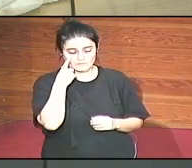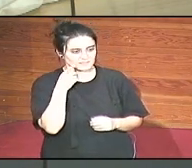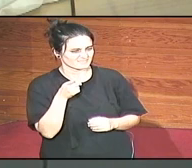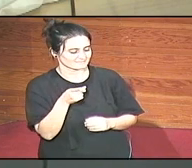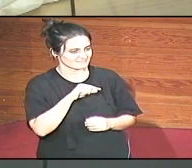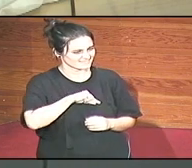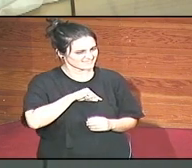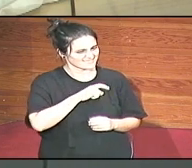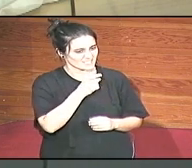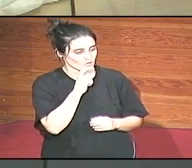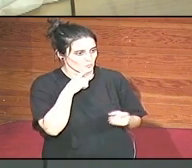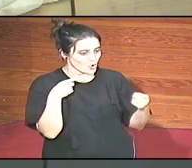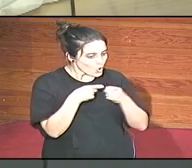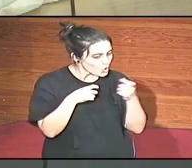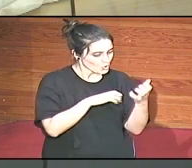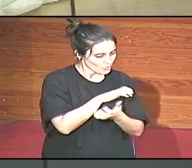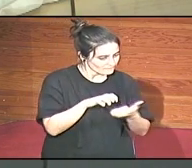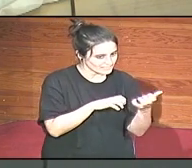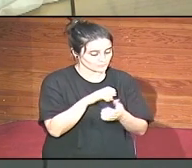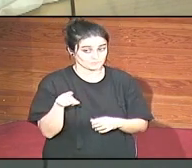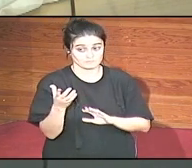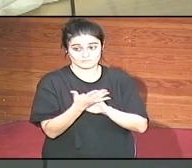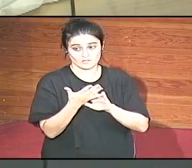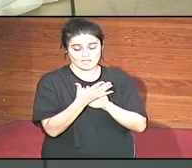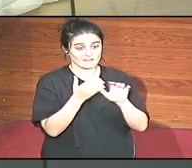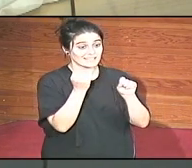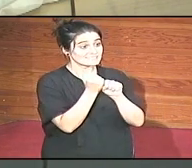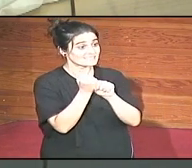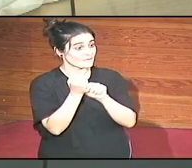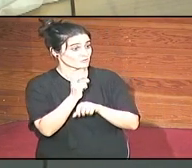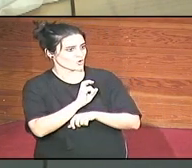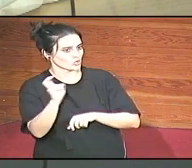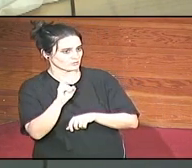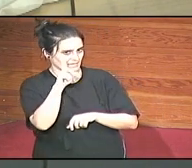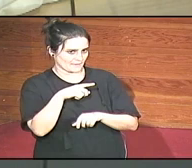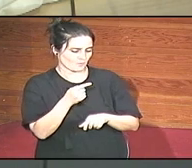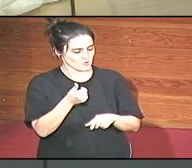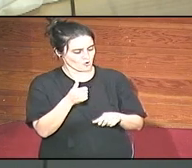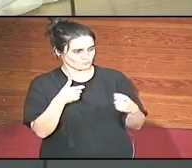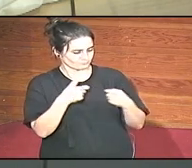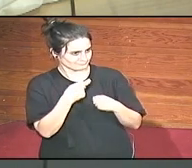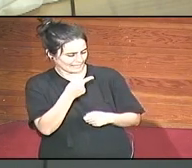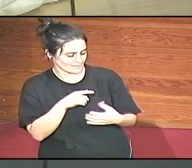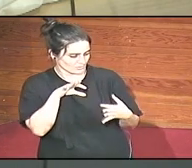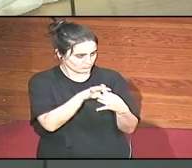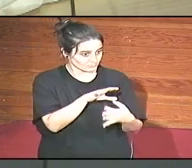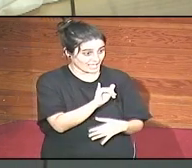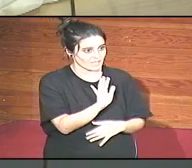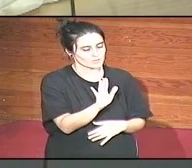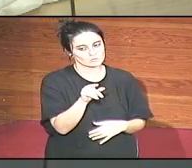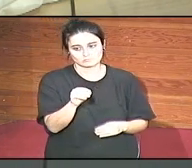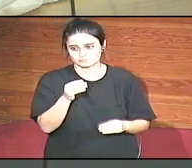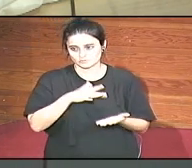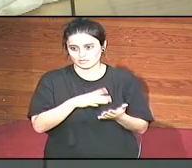en esos conflictos y has hecho referencia a otros trabajos que también tienen eso pero xavier tal vez 20 años y